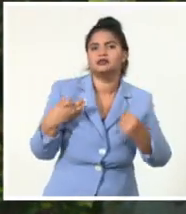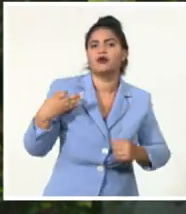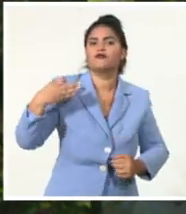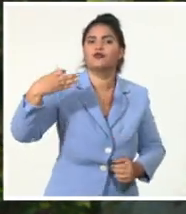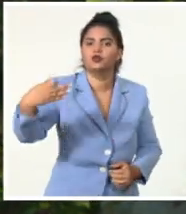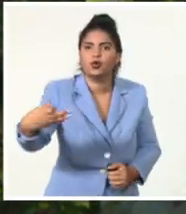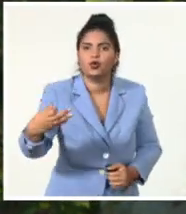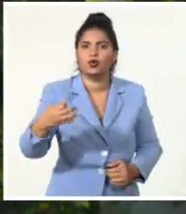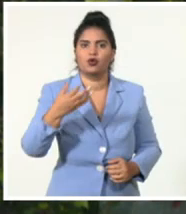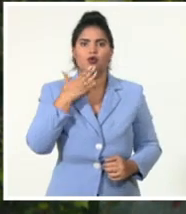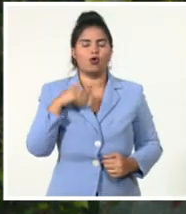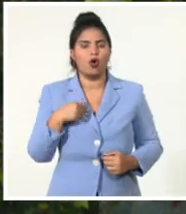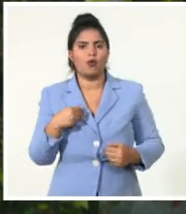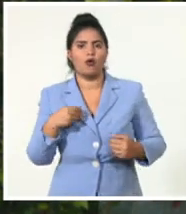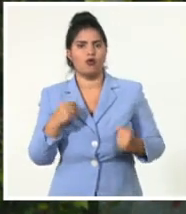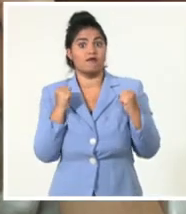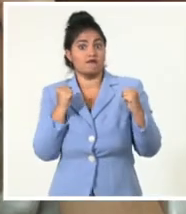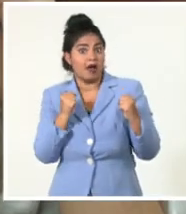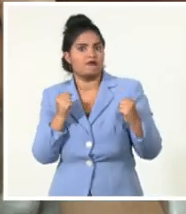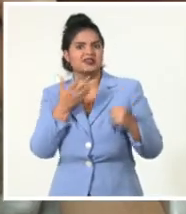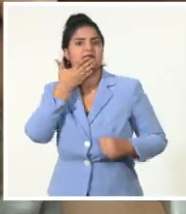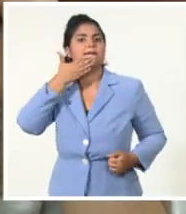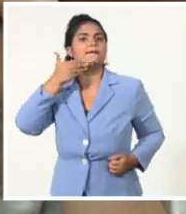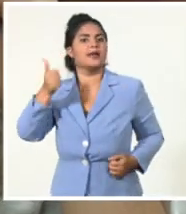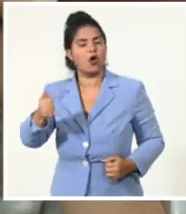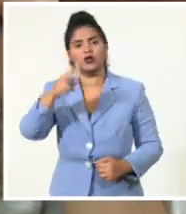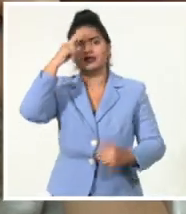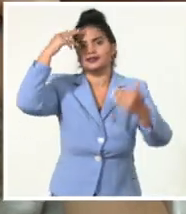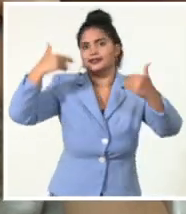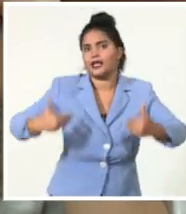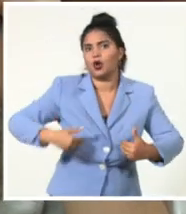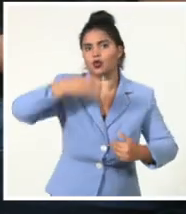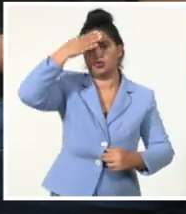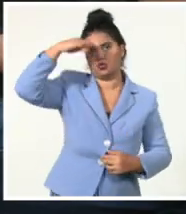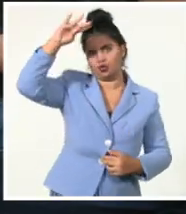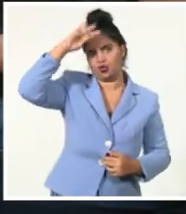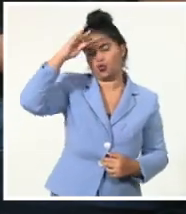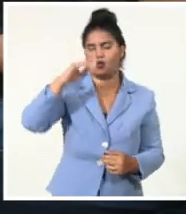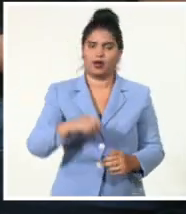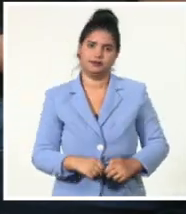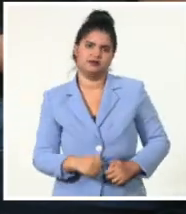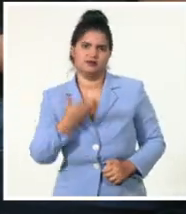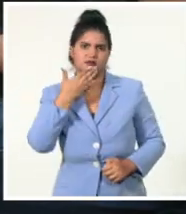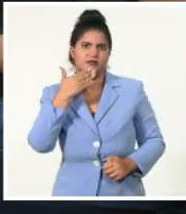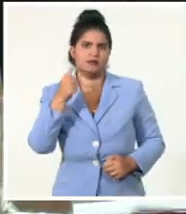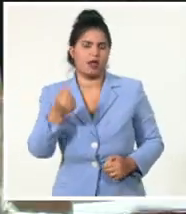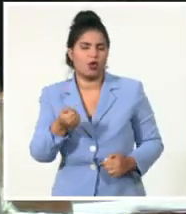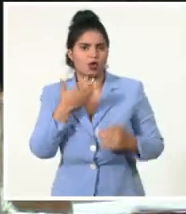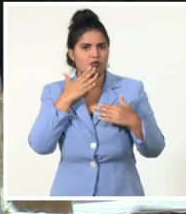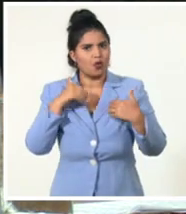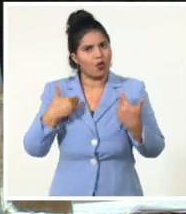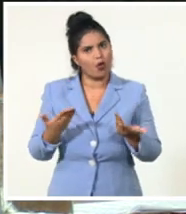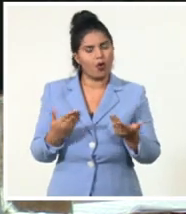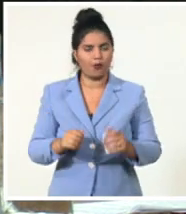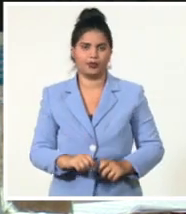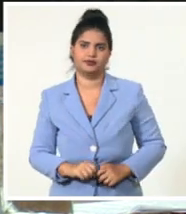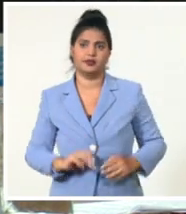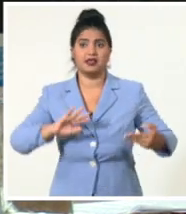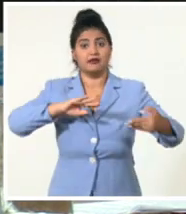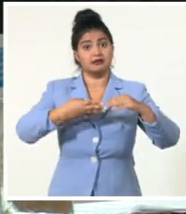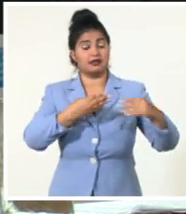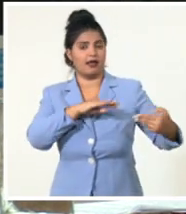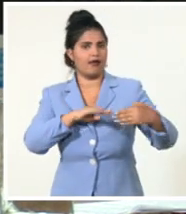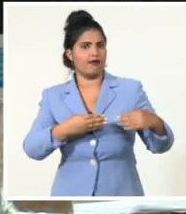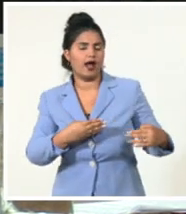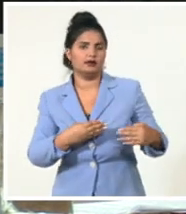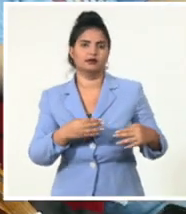perfeccionando nuestro sistema de salud pública. De la Federación Estudiantil Universitaria y su funcionamiento debatieron